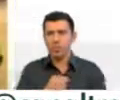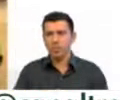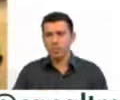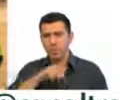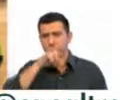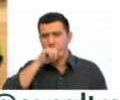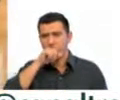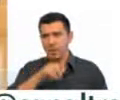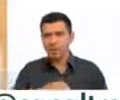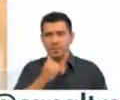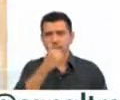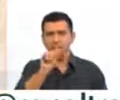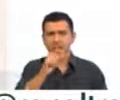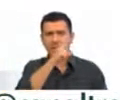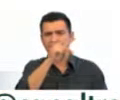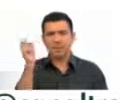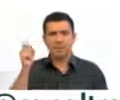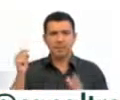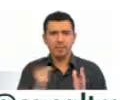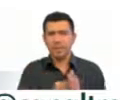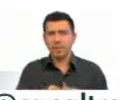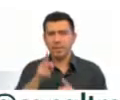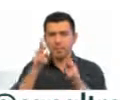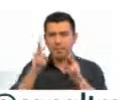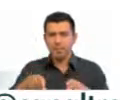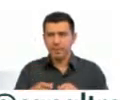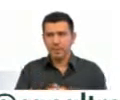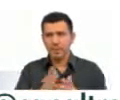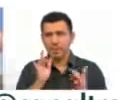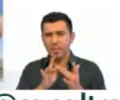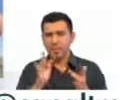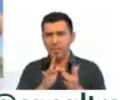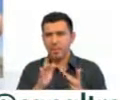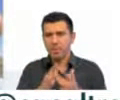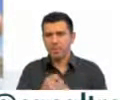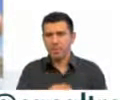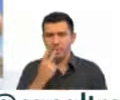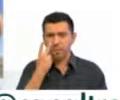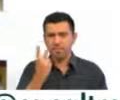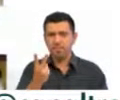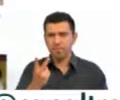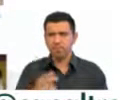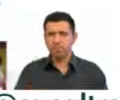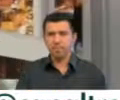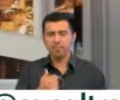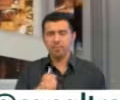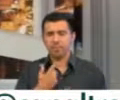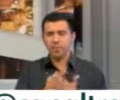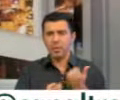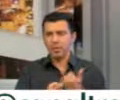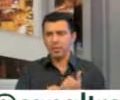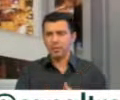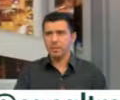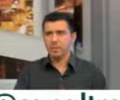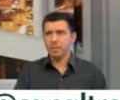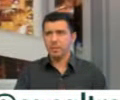llegamos a los 100.000 seguidores en 'twitter' demuestran la confianza que tienen depositada en nuestro canal pues la verdad es que la evolución